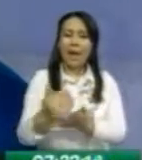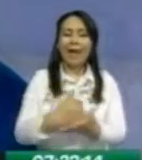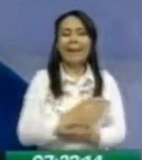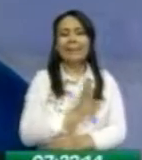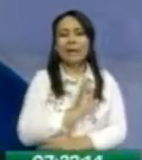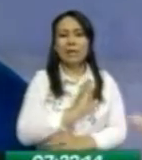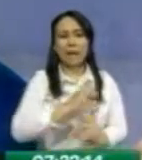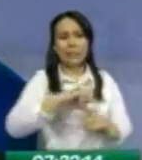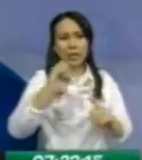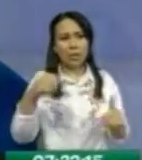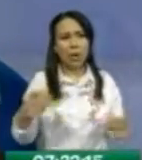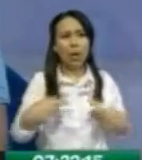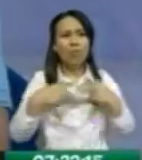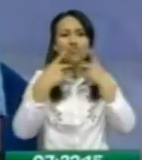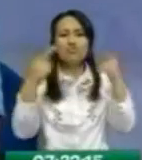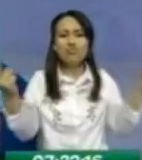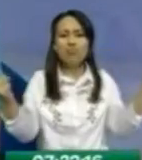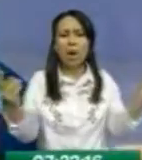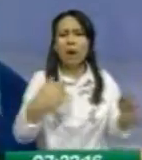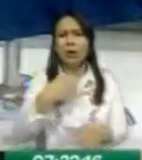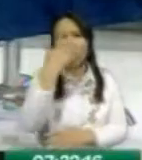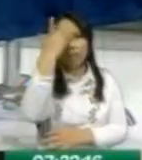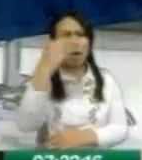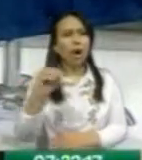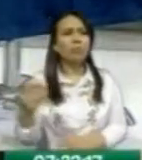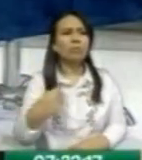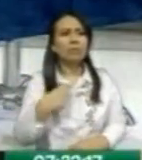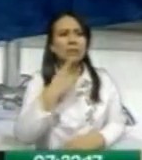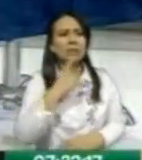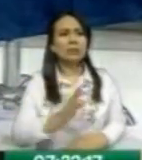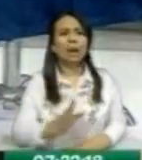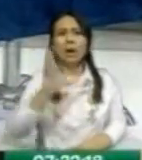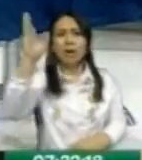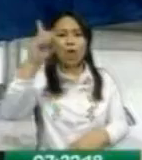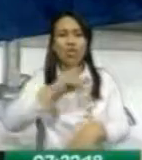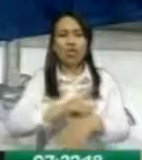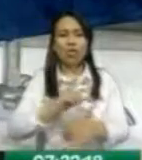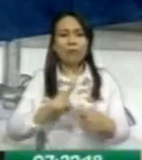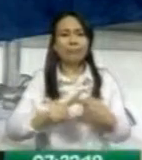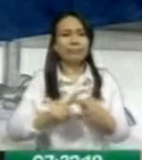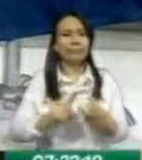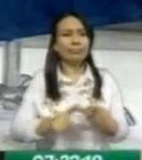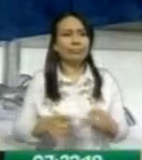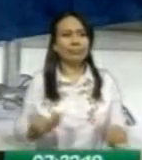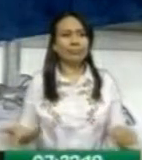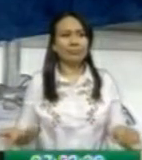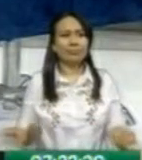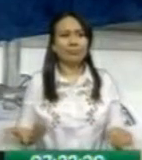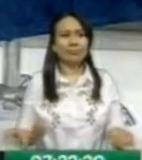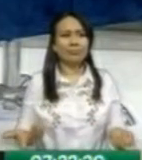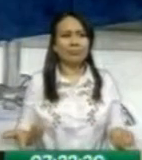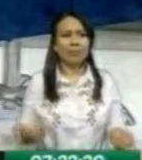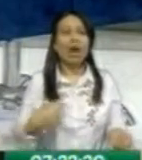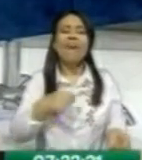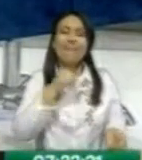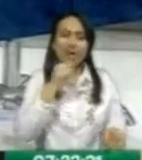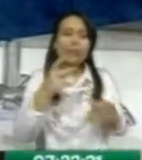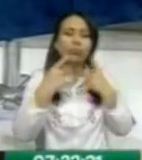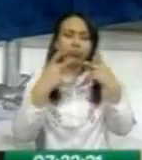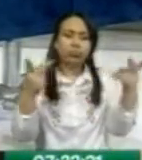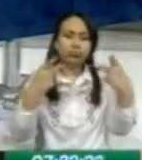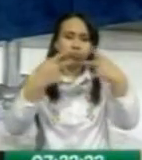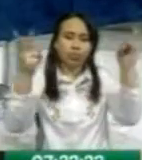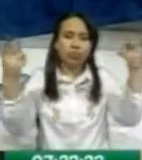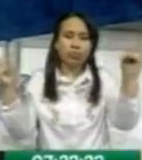técnicas y tecnológicas. Tal vez falta difusión, parece, porque la gente siempre quiere apuntarle a ser médico, quiere ser abogado. Eso le iba a decir. Probablemente